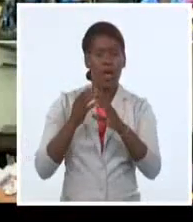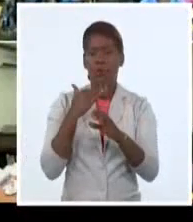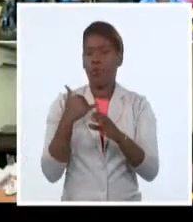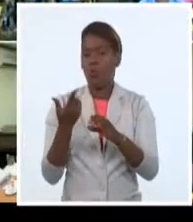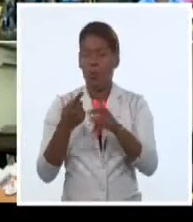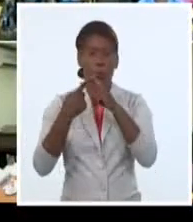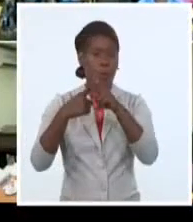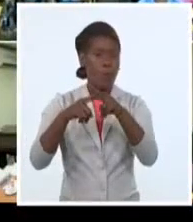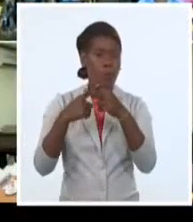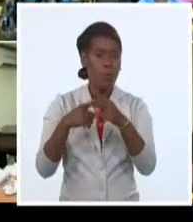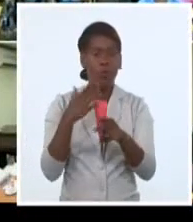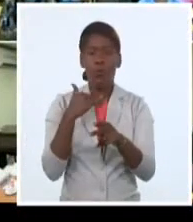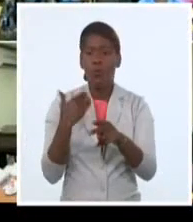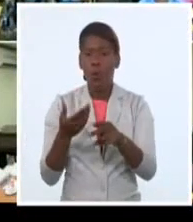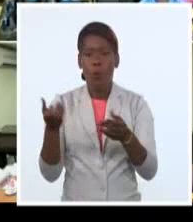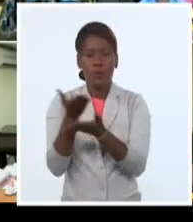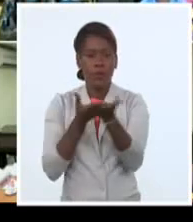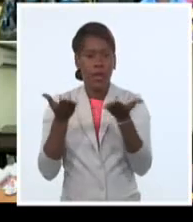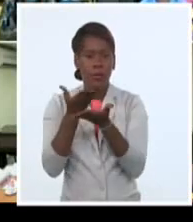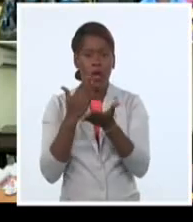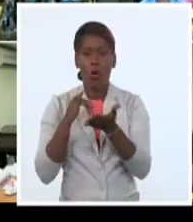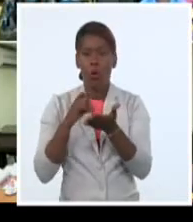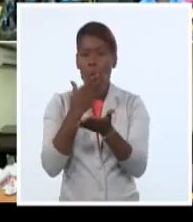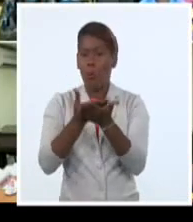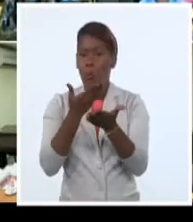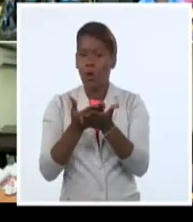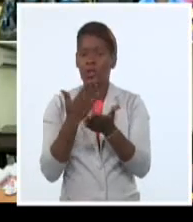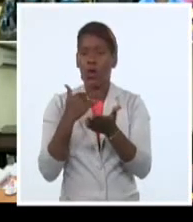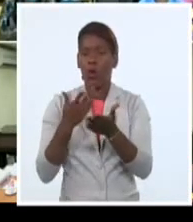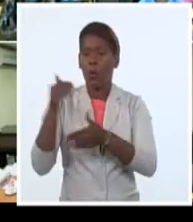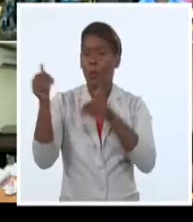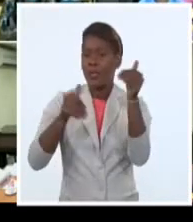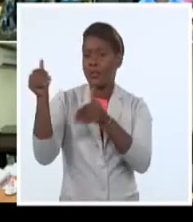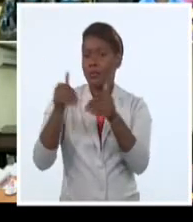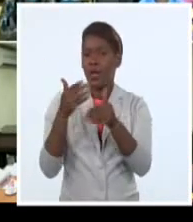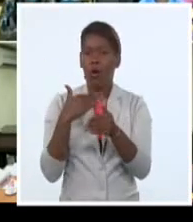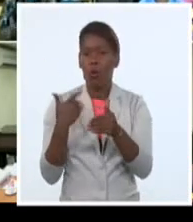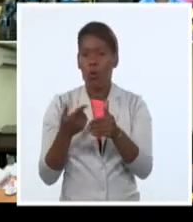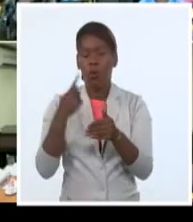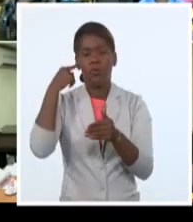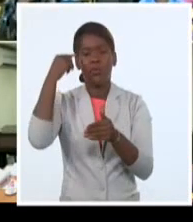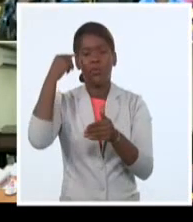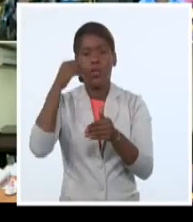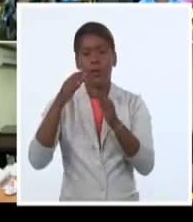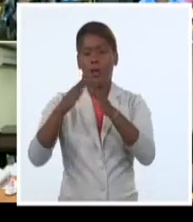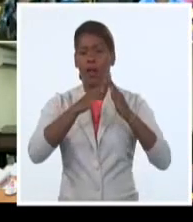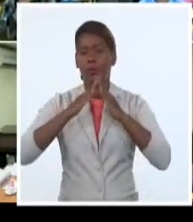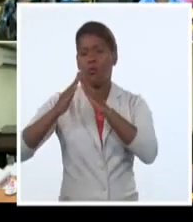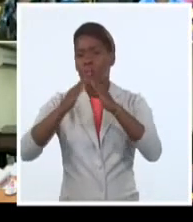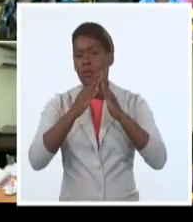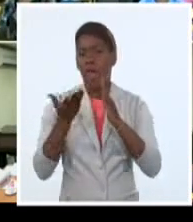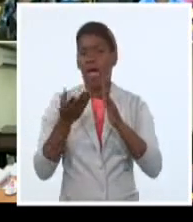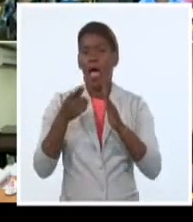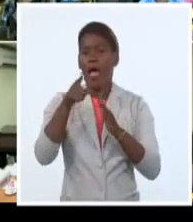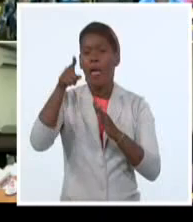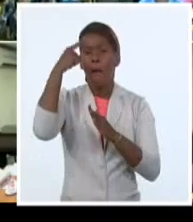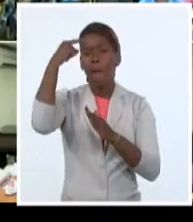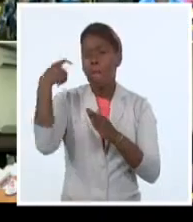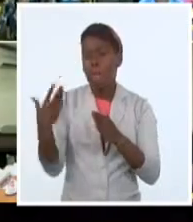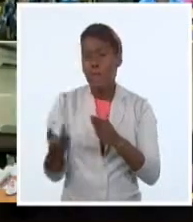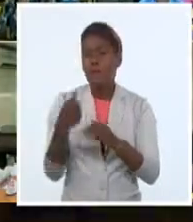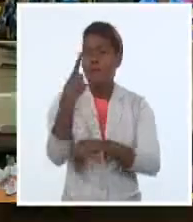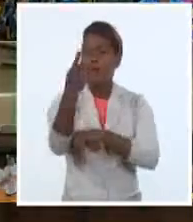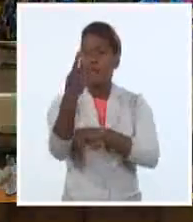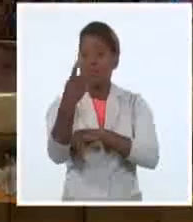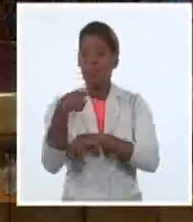diálogo, la participación y el control popular, la vida en nuestros barrios, la labor de las organizaciones de masas y sociales,